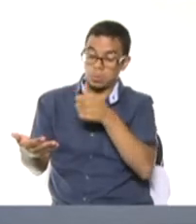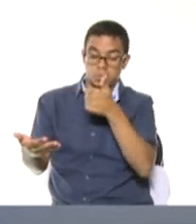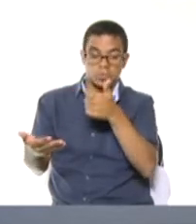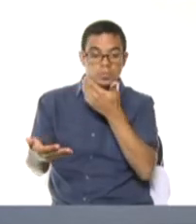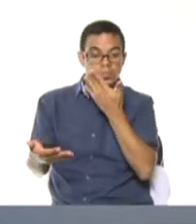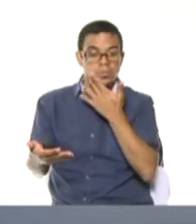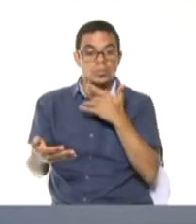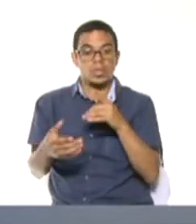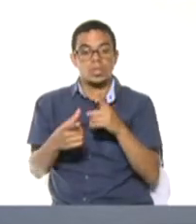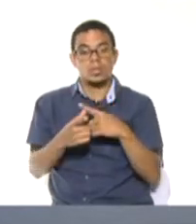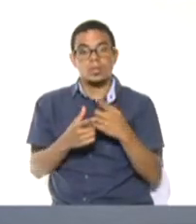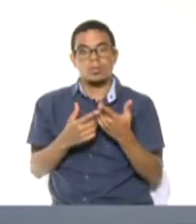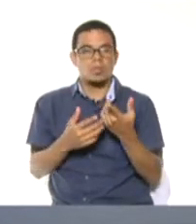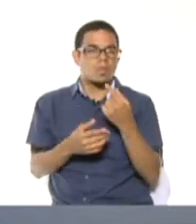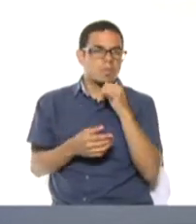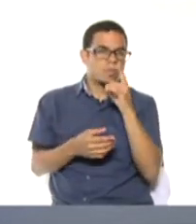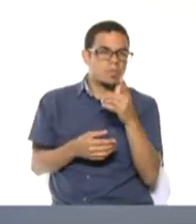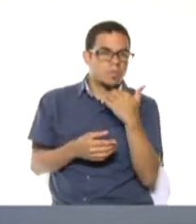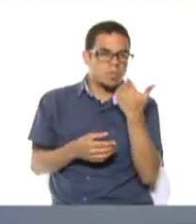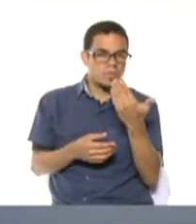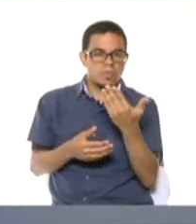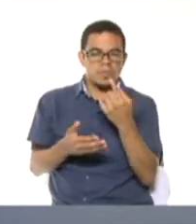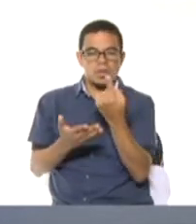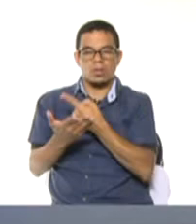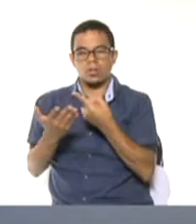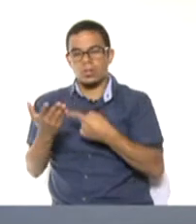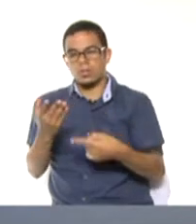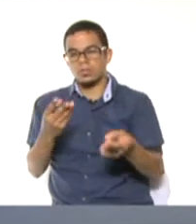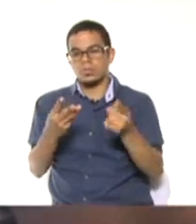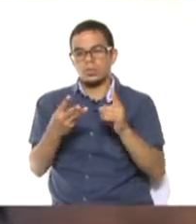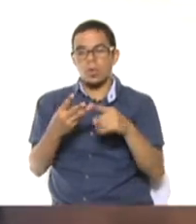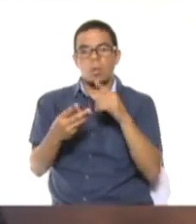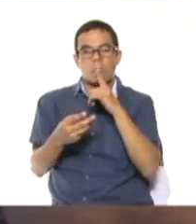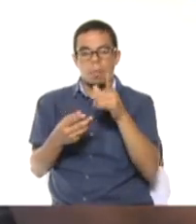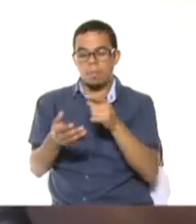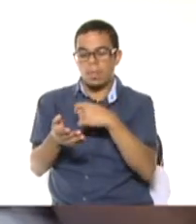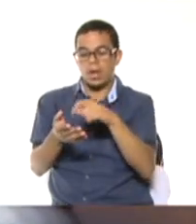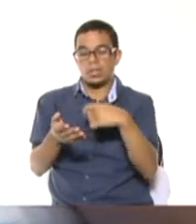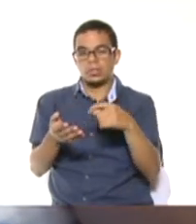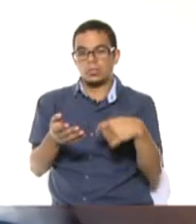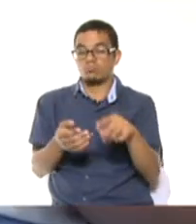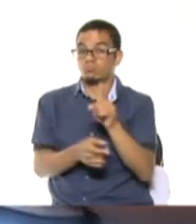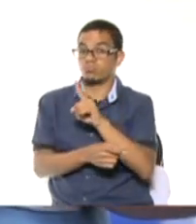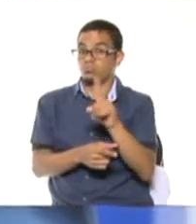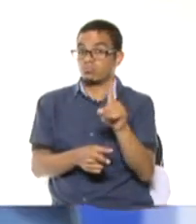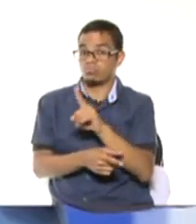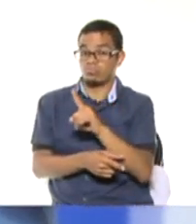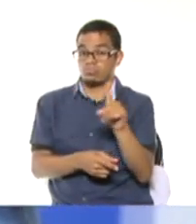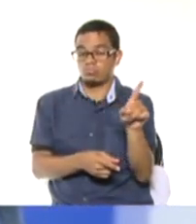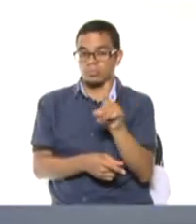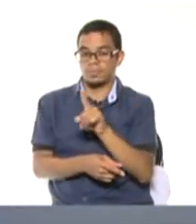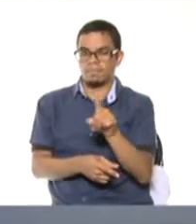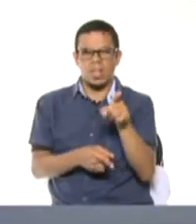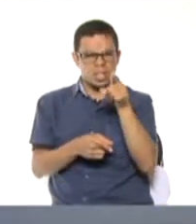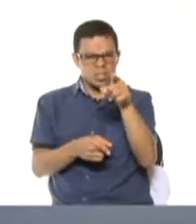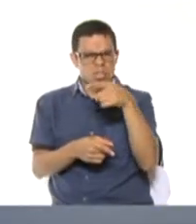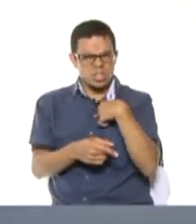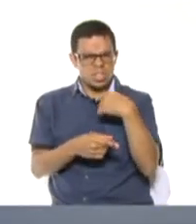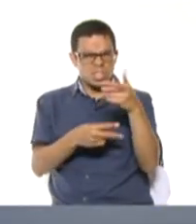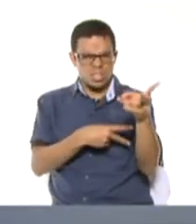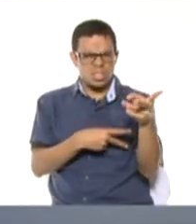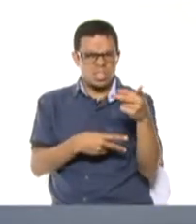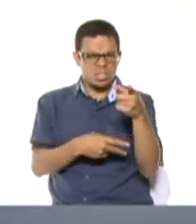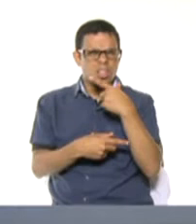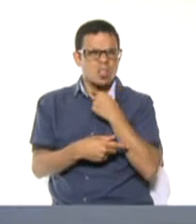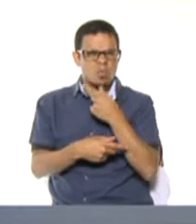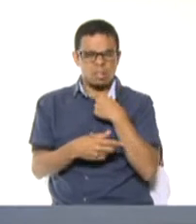trabajo muy triste o un mal dibujo o una mala o mal escrito, ¿verdad que no? No. ¿Eso lo animaría usted a